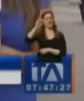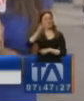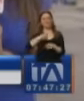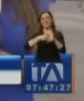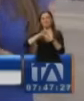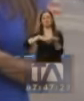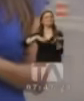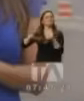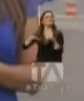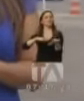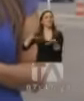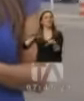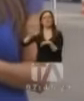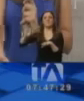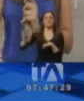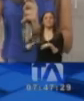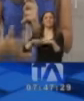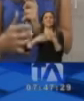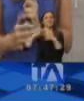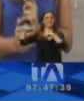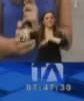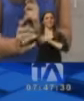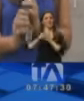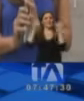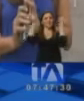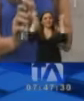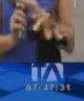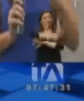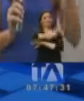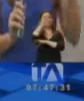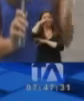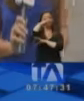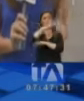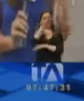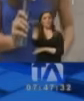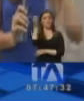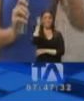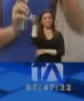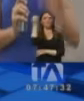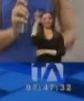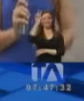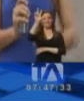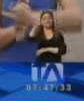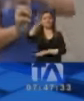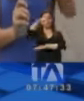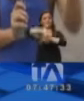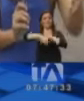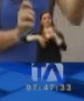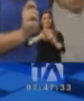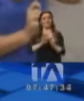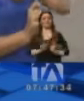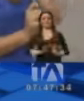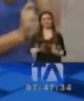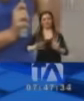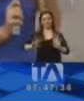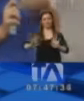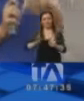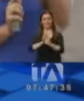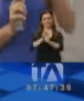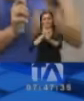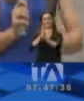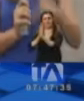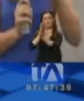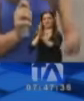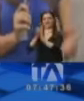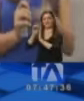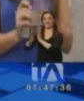Matal, en Coaque, sus obsequios para celebrar el Día del Niño. Chicos, ustedes no lo olviden, a las 3 de la tarde, todos aquí haciendo fila, entregando